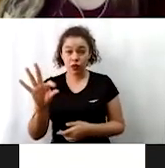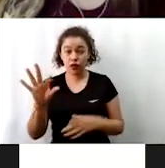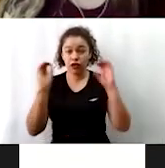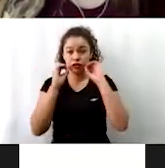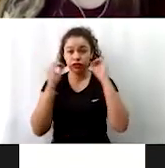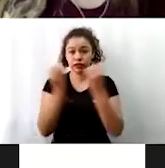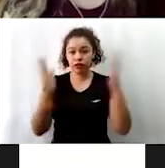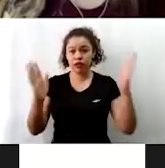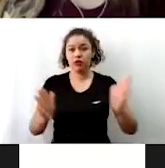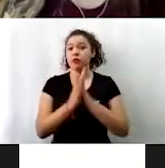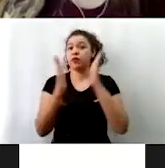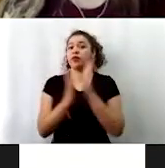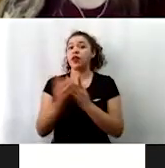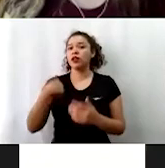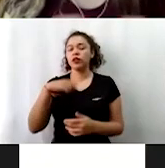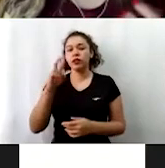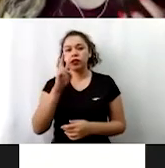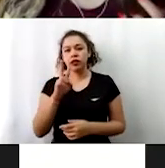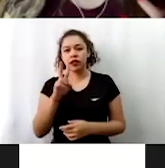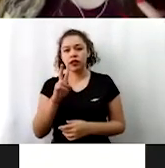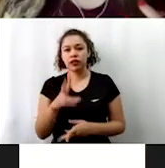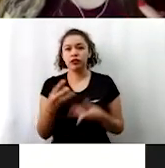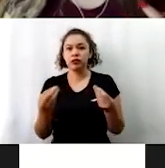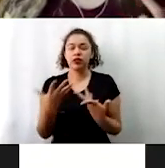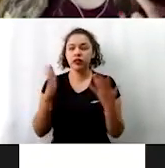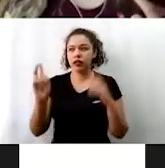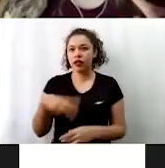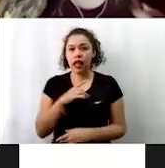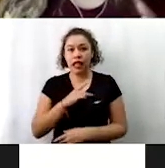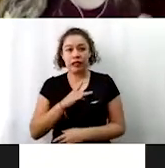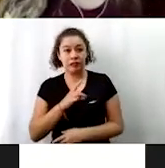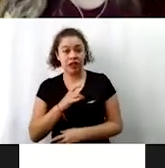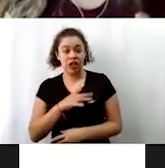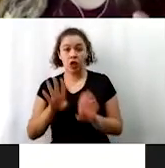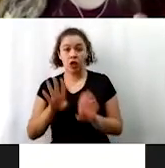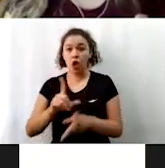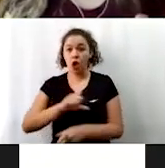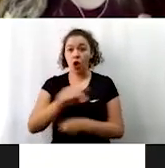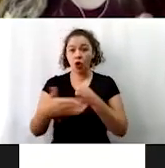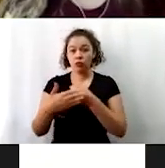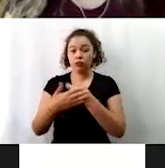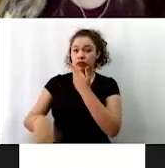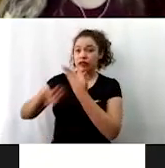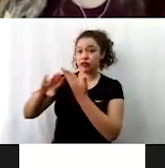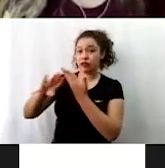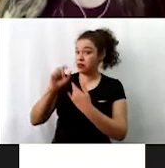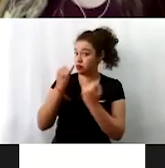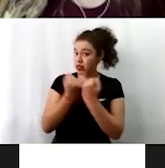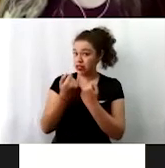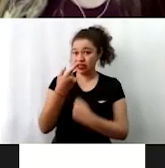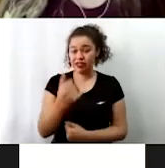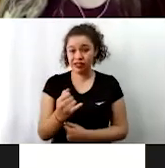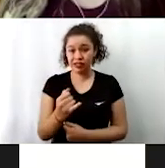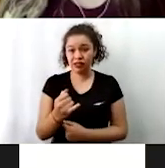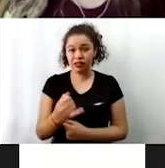participaron, muchas con miedo a represalias, porque así tal cual lo manifestaron, otras